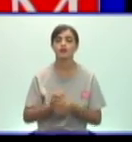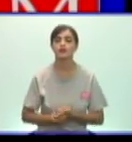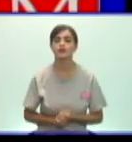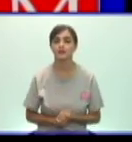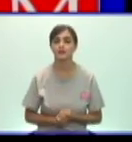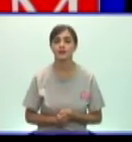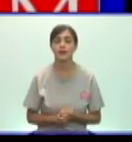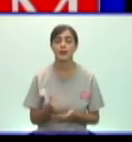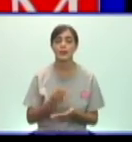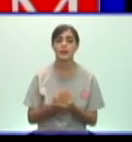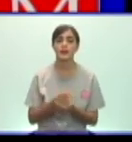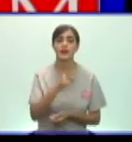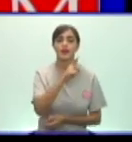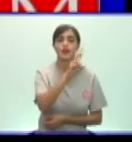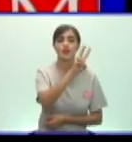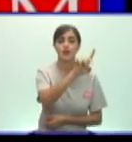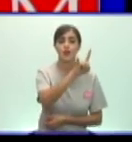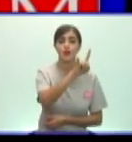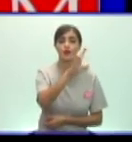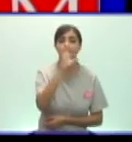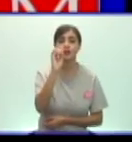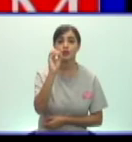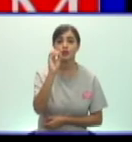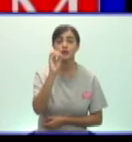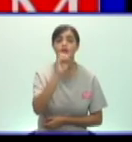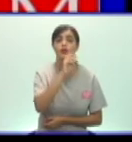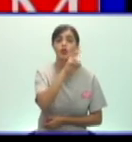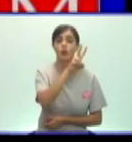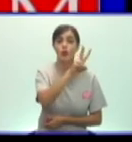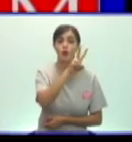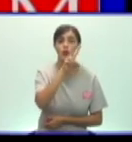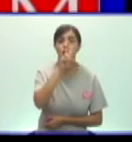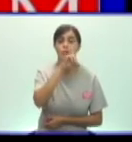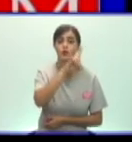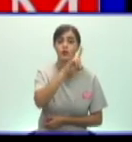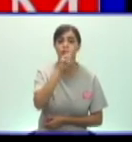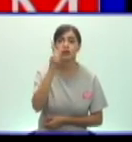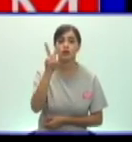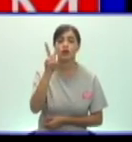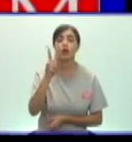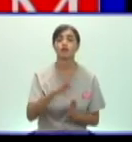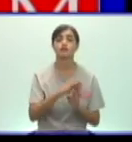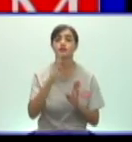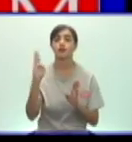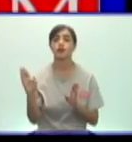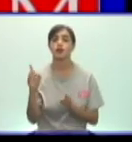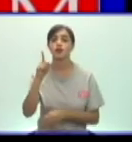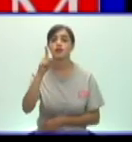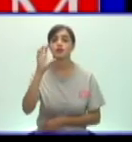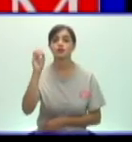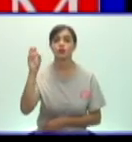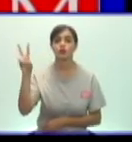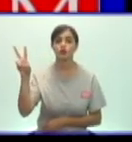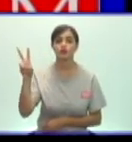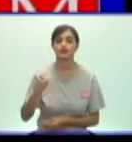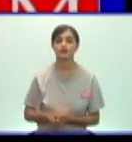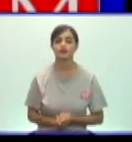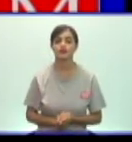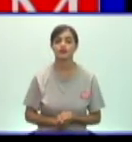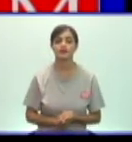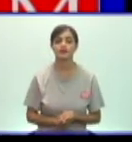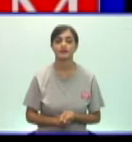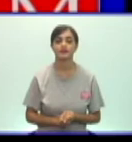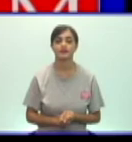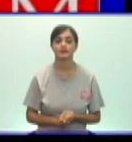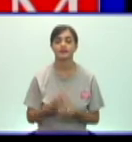páginas 92 a las 102. Dice que estamos hablando en el contexto histórico de 1942 a 1944,